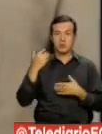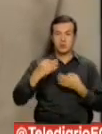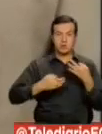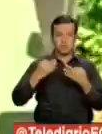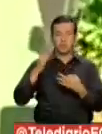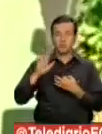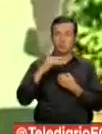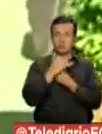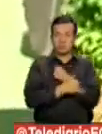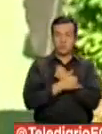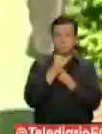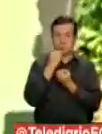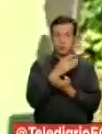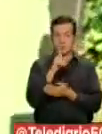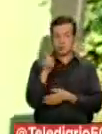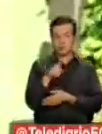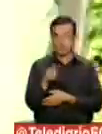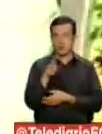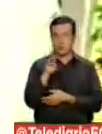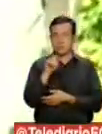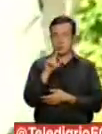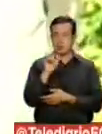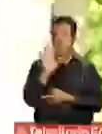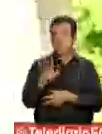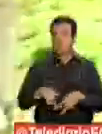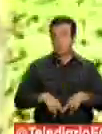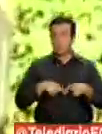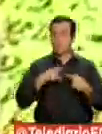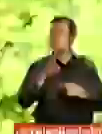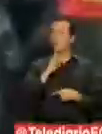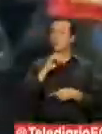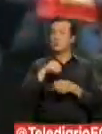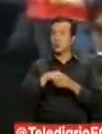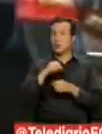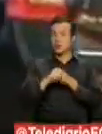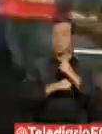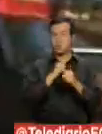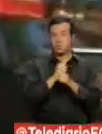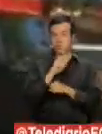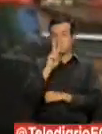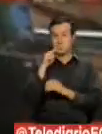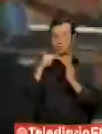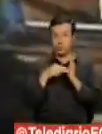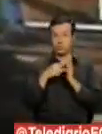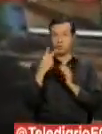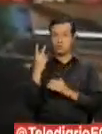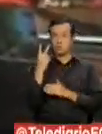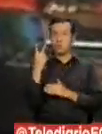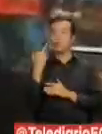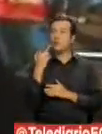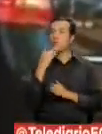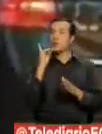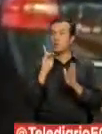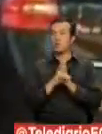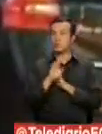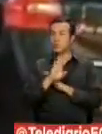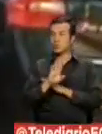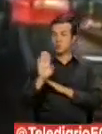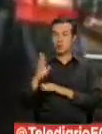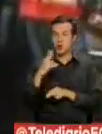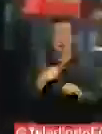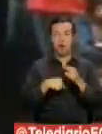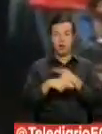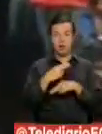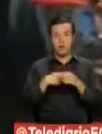audiencia en ese país. Según Zavala, los hermanos Isaías viven en Estados Unidos desde el año 2000. Los dos están acusados en Ecuador por el delito de